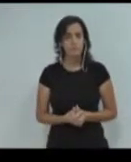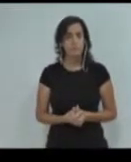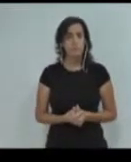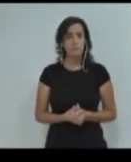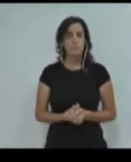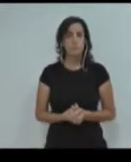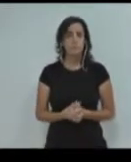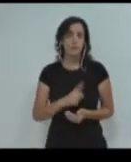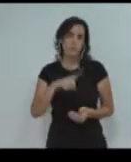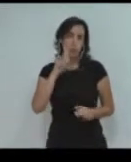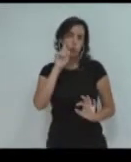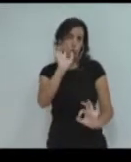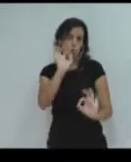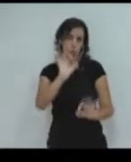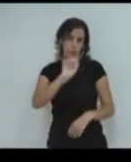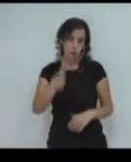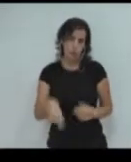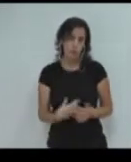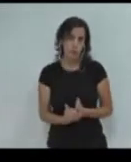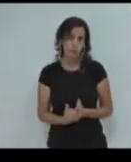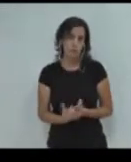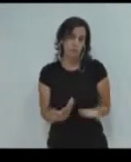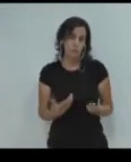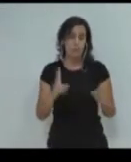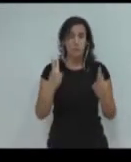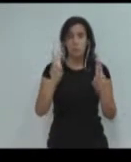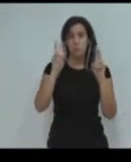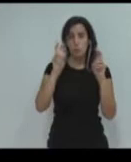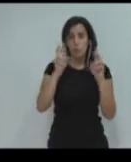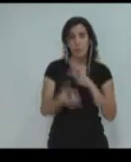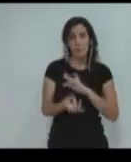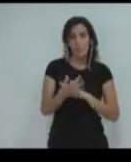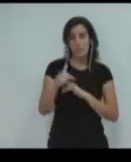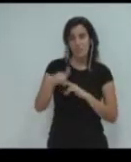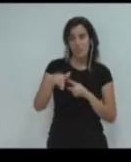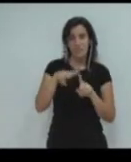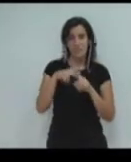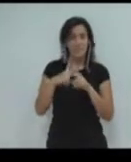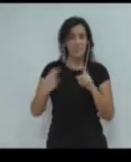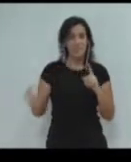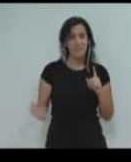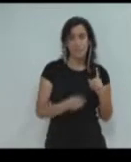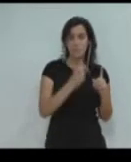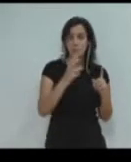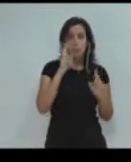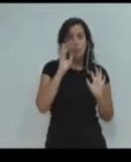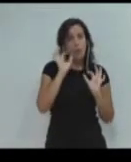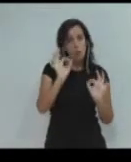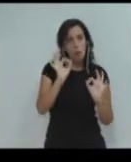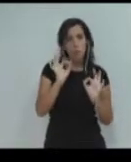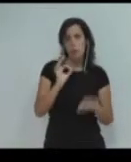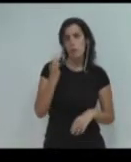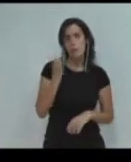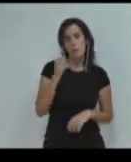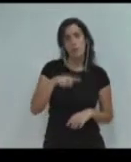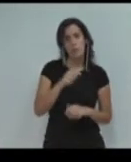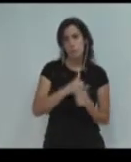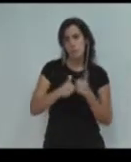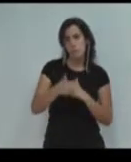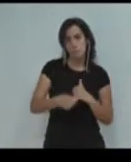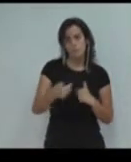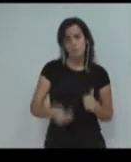Y también con sentido común, que eso es otro de los temas que también salen en nuestros, es decir, aplicar el sentido común para las cosas, ¿no? Que es lo que